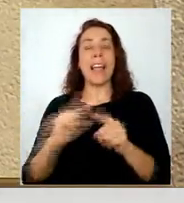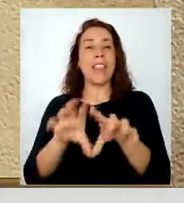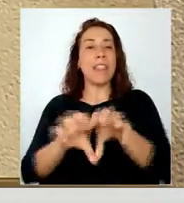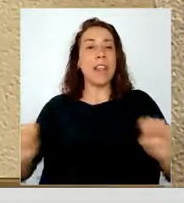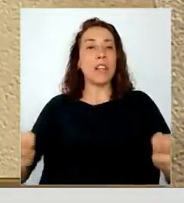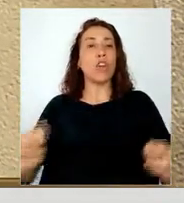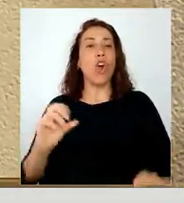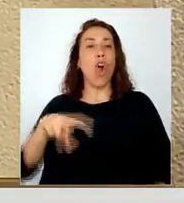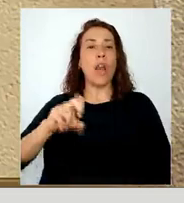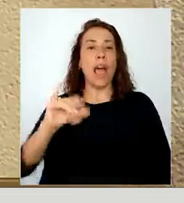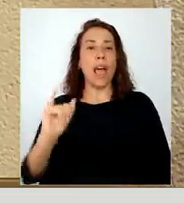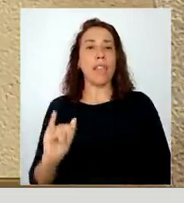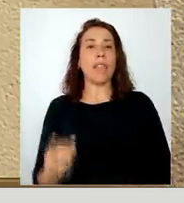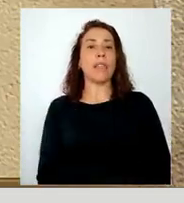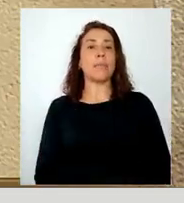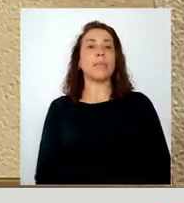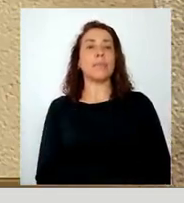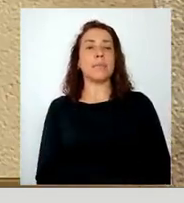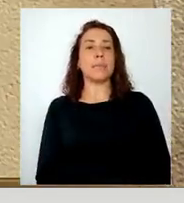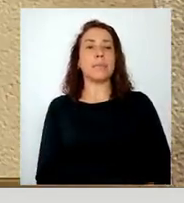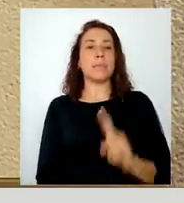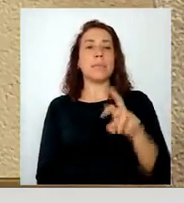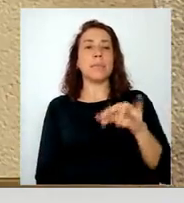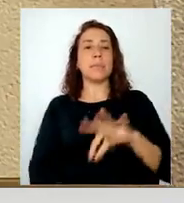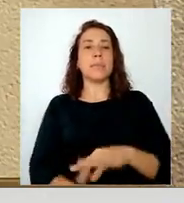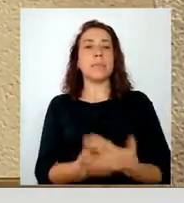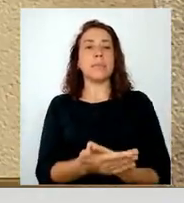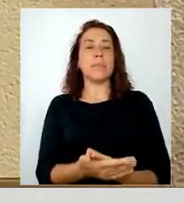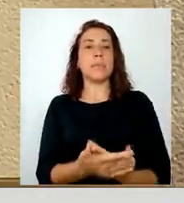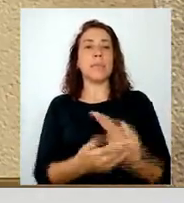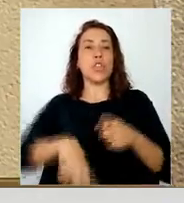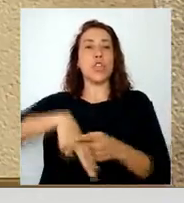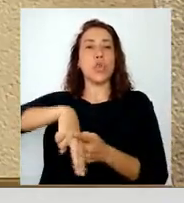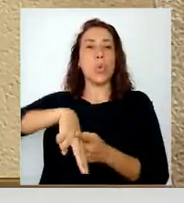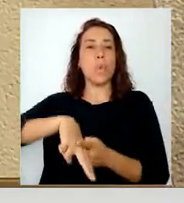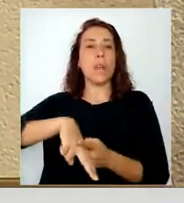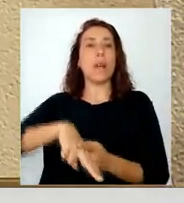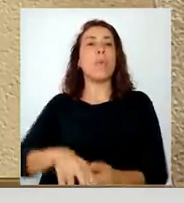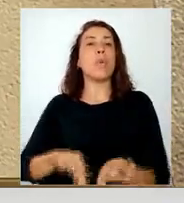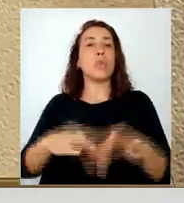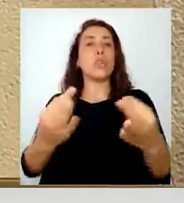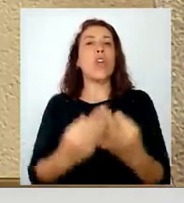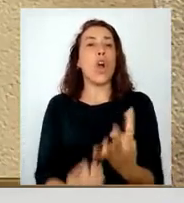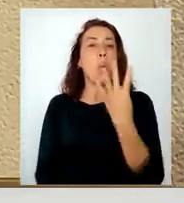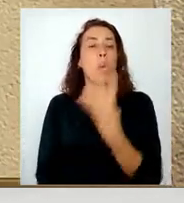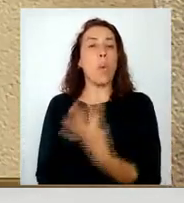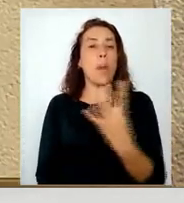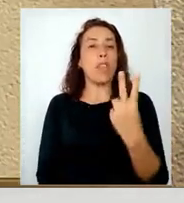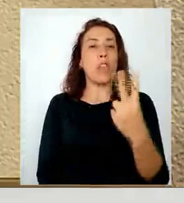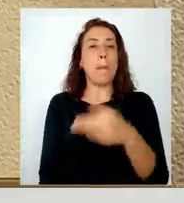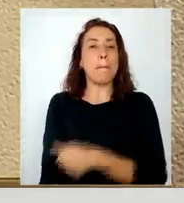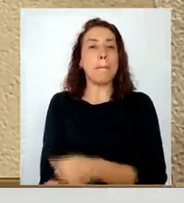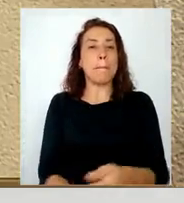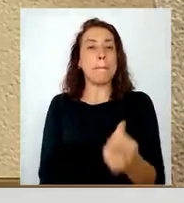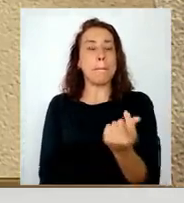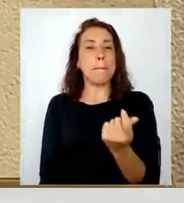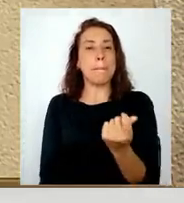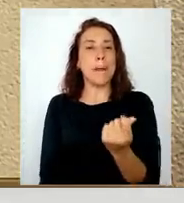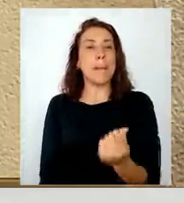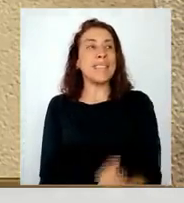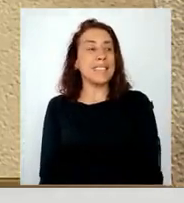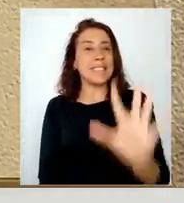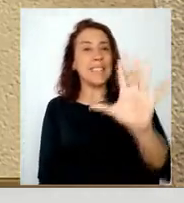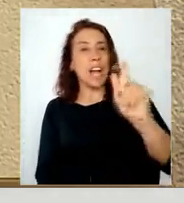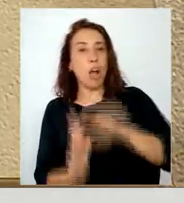el la seremi salud de la región del ñuble por 442 millones de pesos en cinco meses una